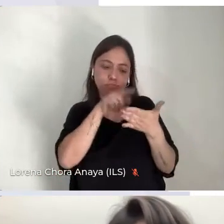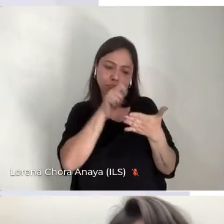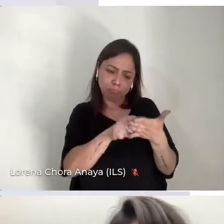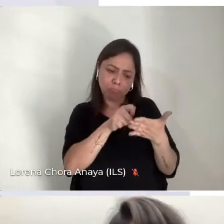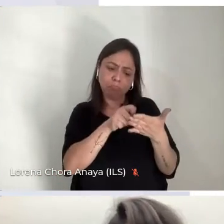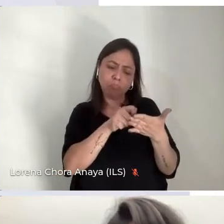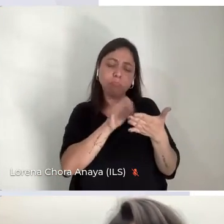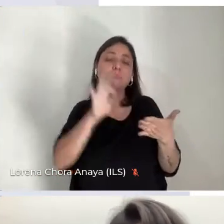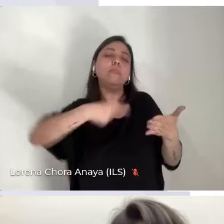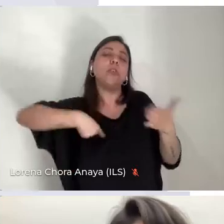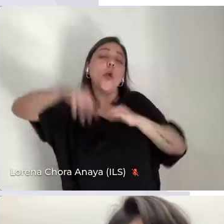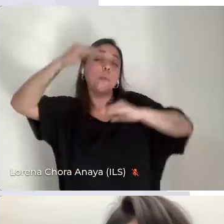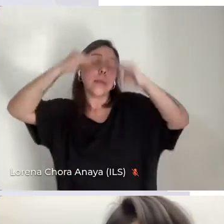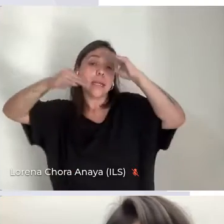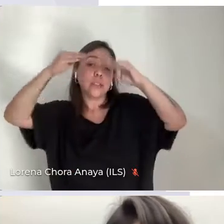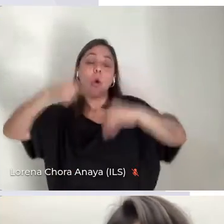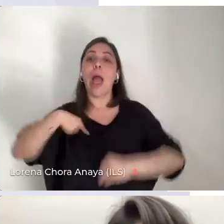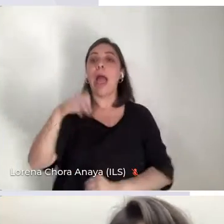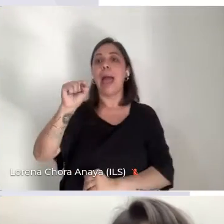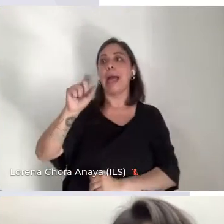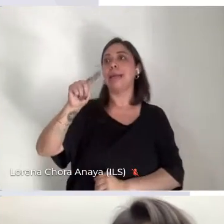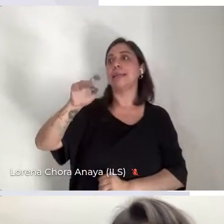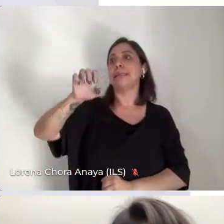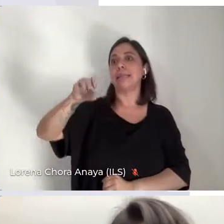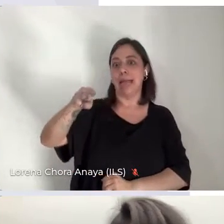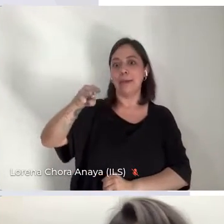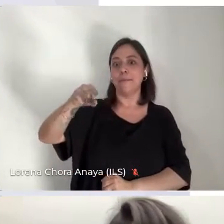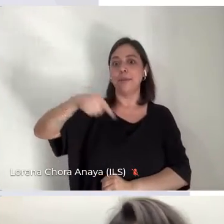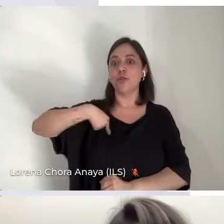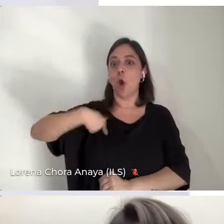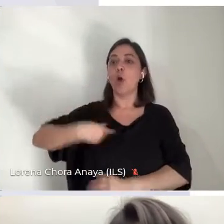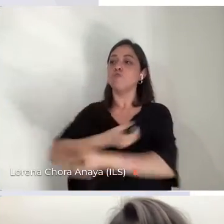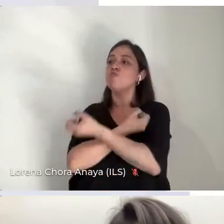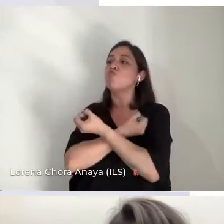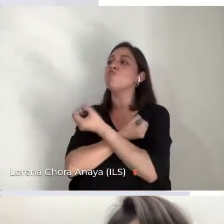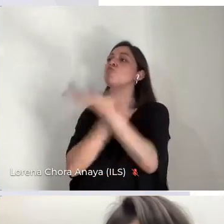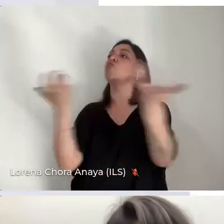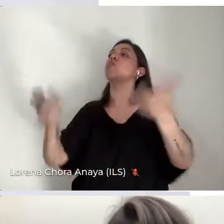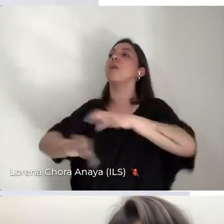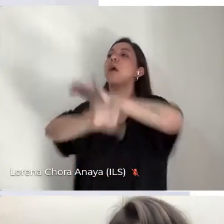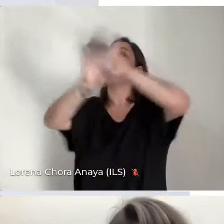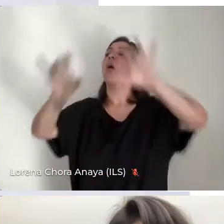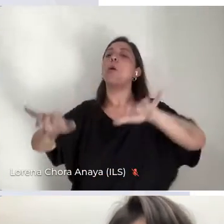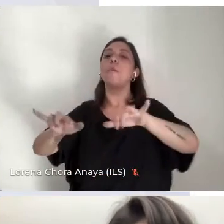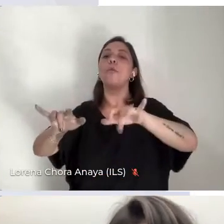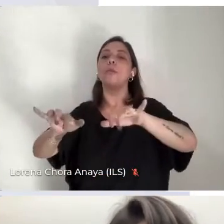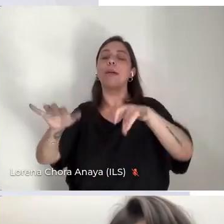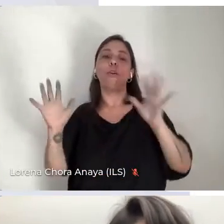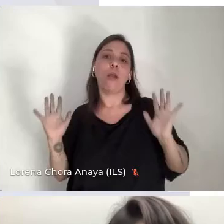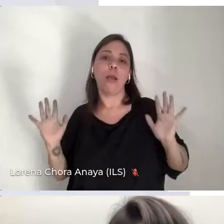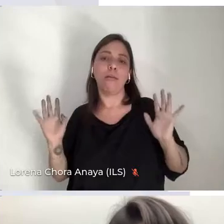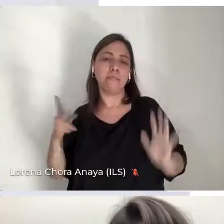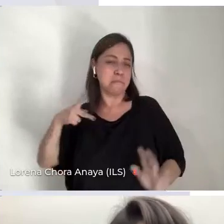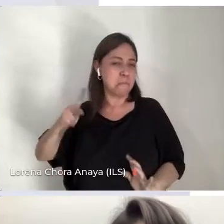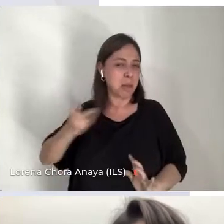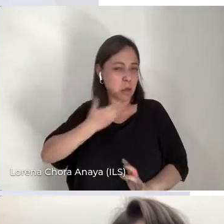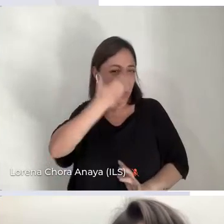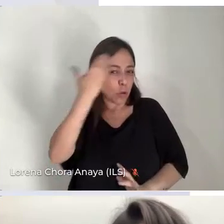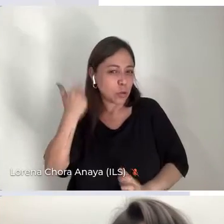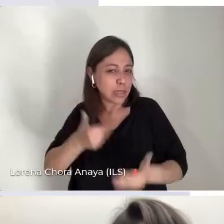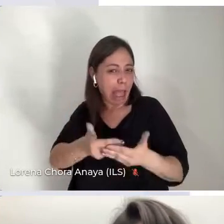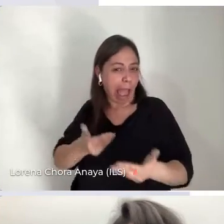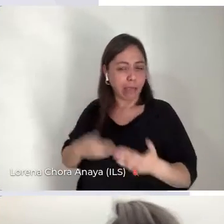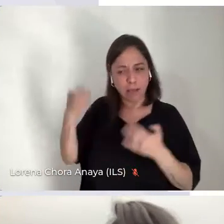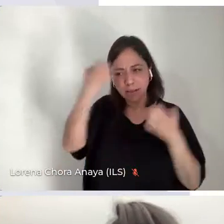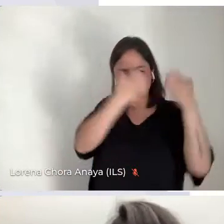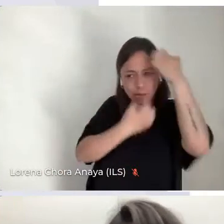mundo STEM entregando computadoras, pero si yo no logro medir cuál es la incidencia del uso de la computadora en la población y